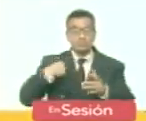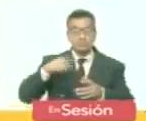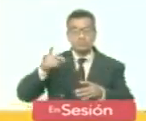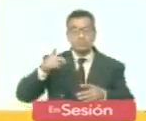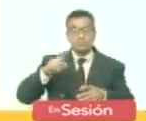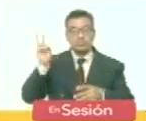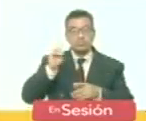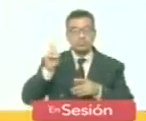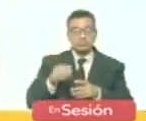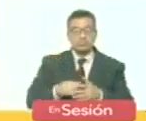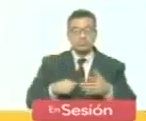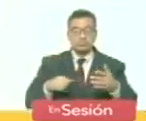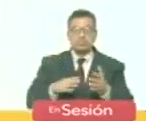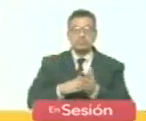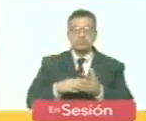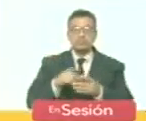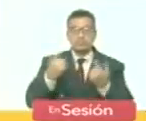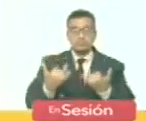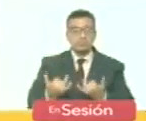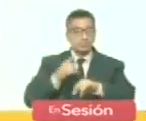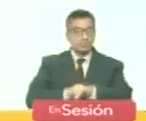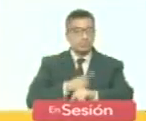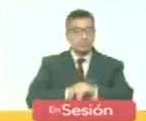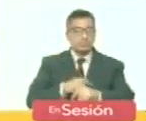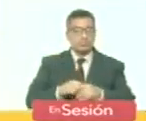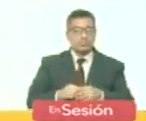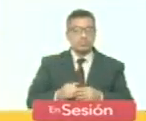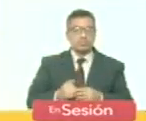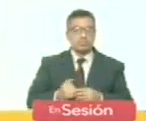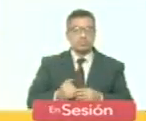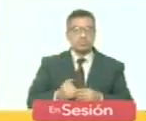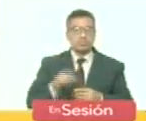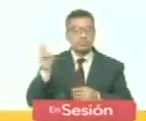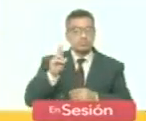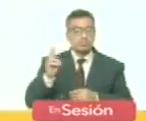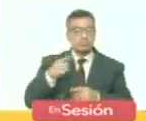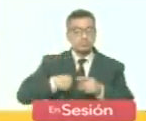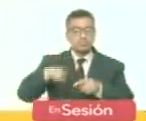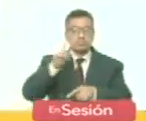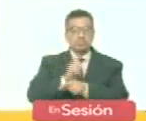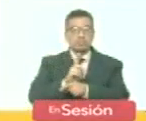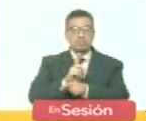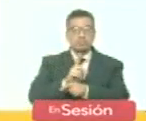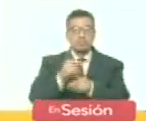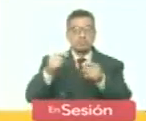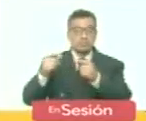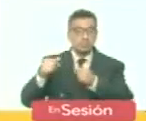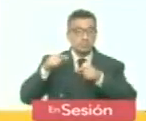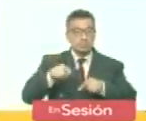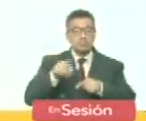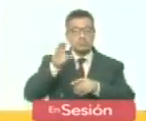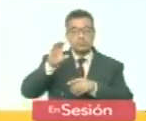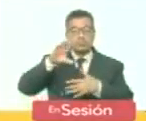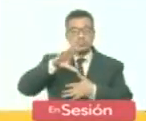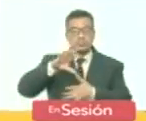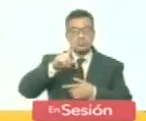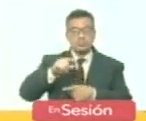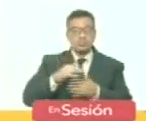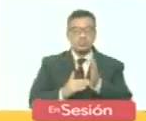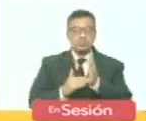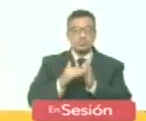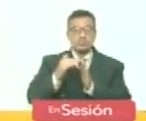Venezuela, en los actuales momentos, Venezuela es la única economía de este continente que está